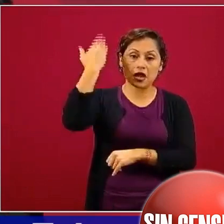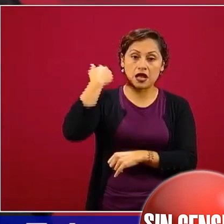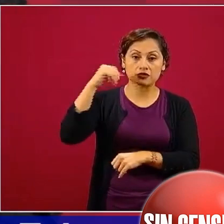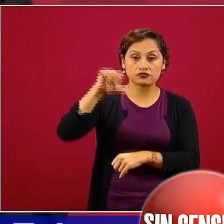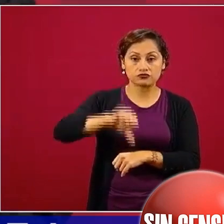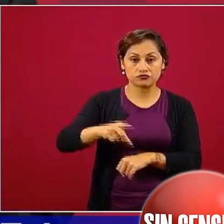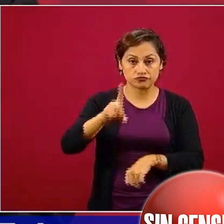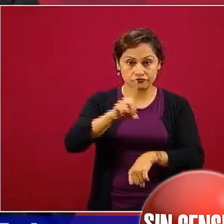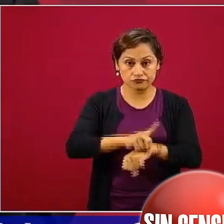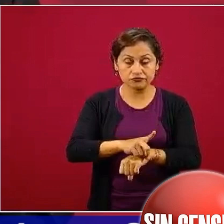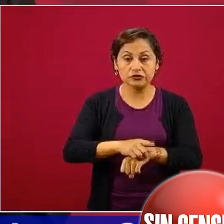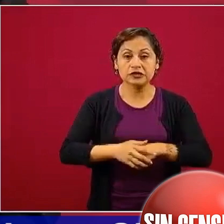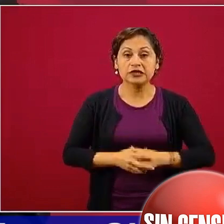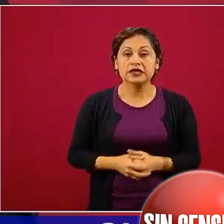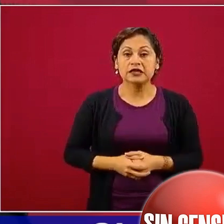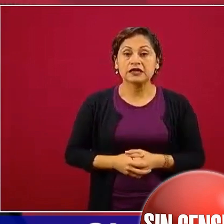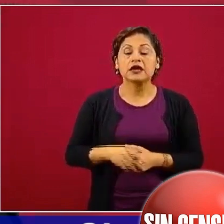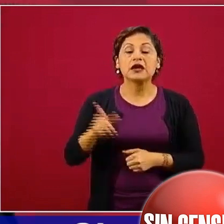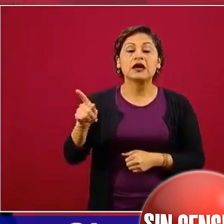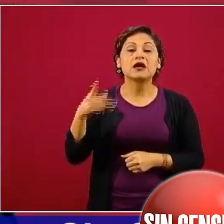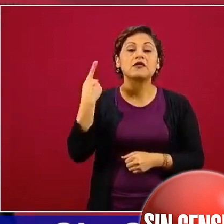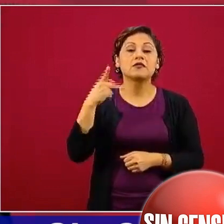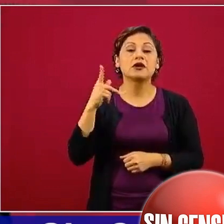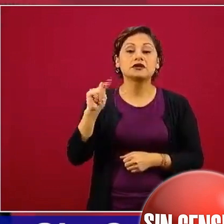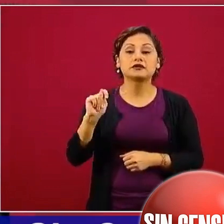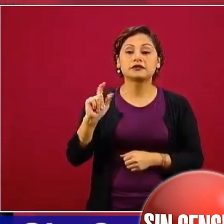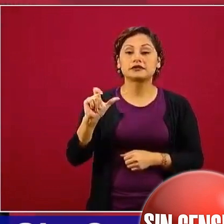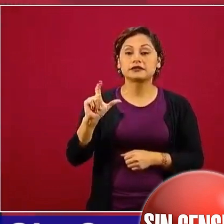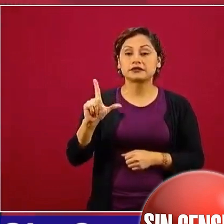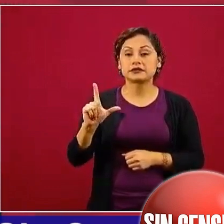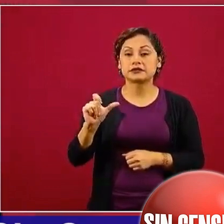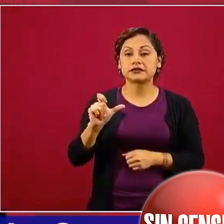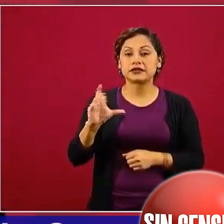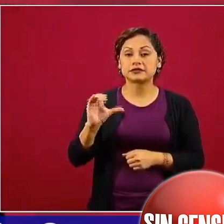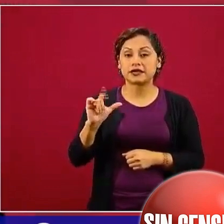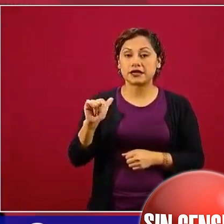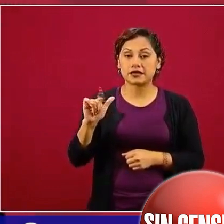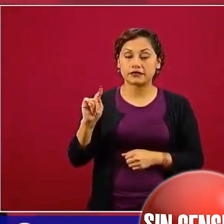Tlaxcaltongo, Puebla, ahí por